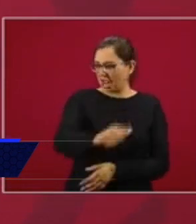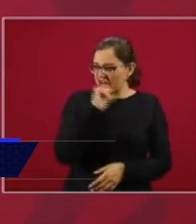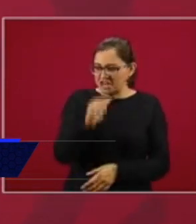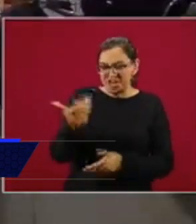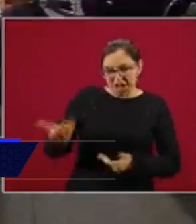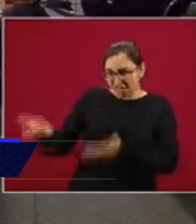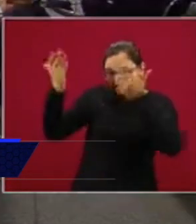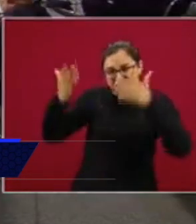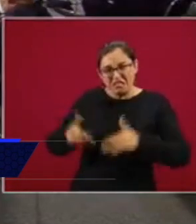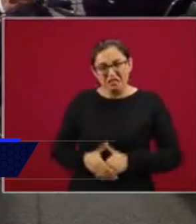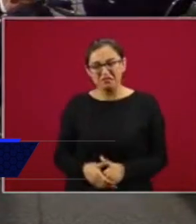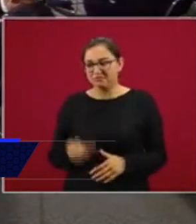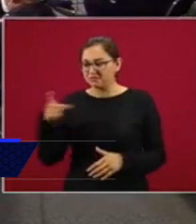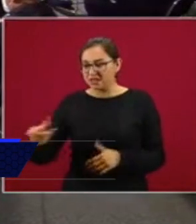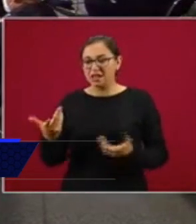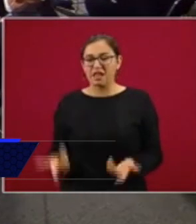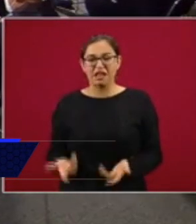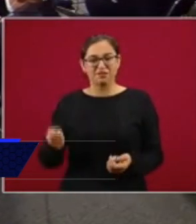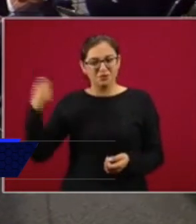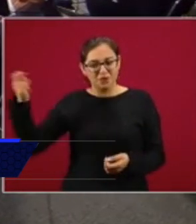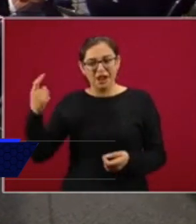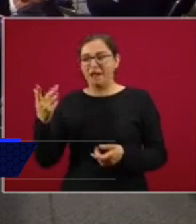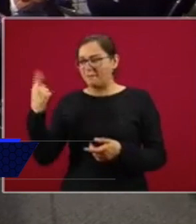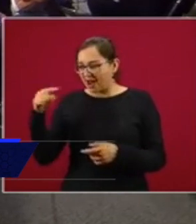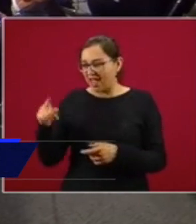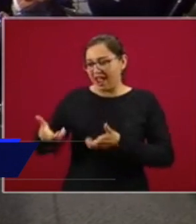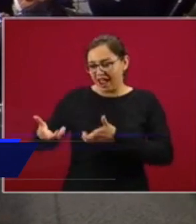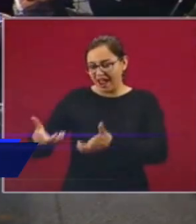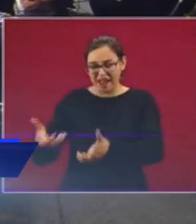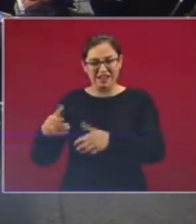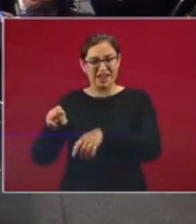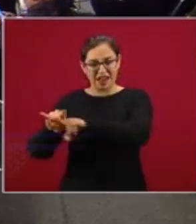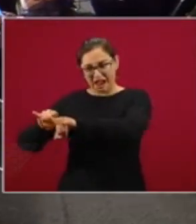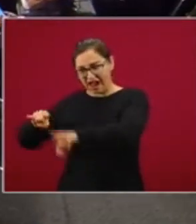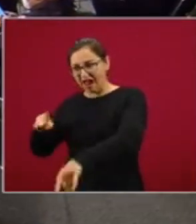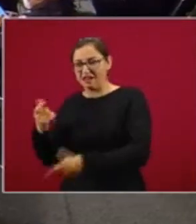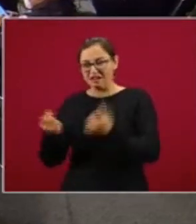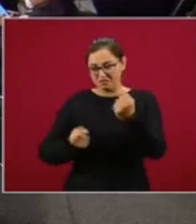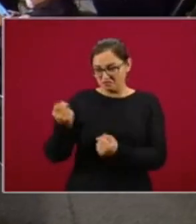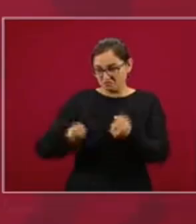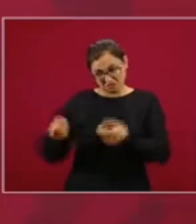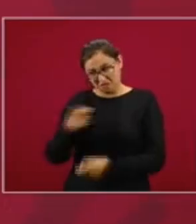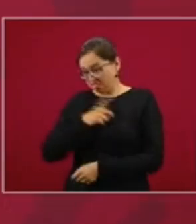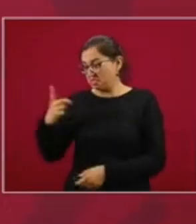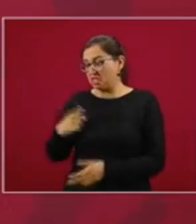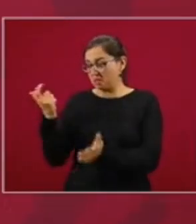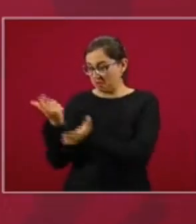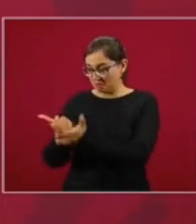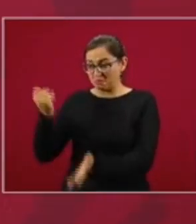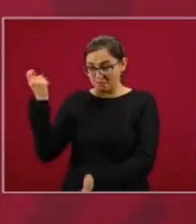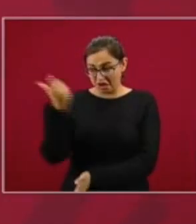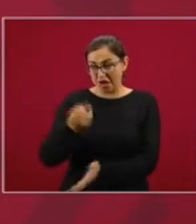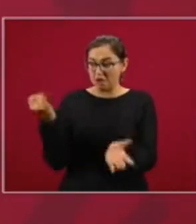al que acomoda los carros, al viene, viene. Con eso se fortalecía la hacienda pública. Esa era